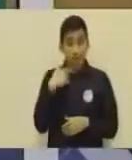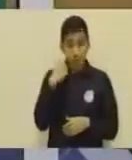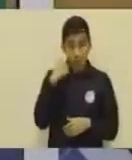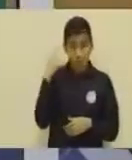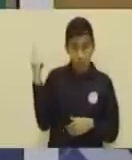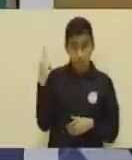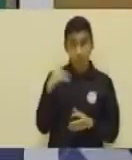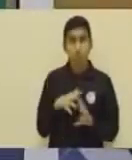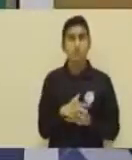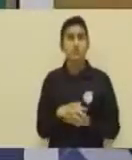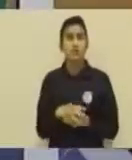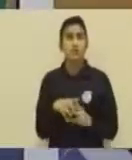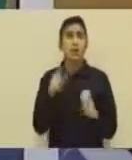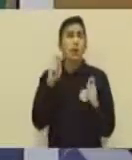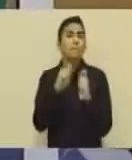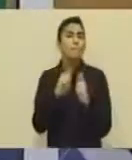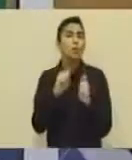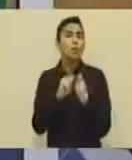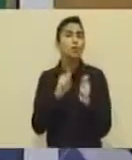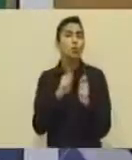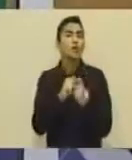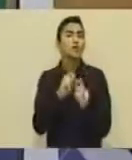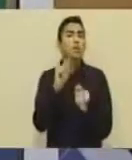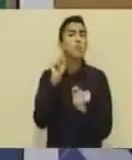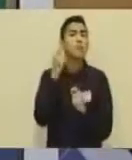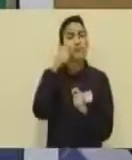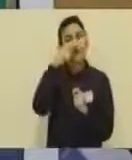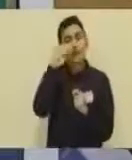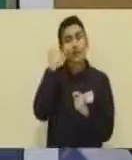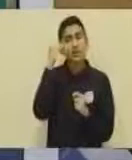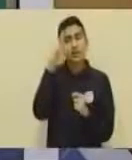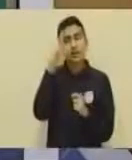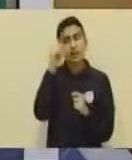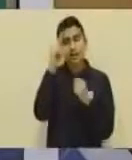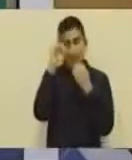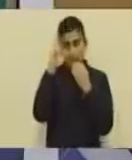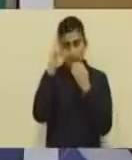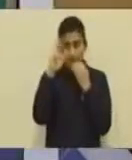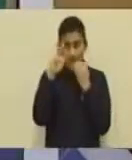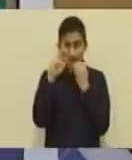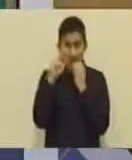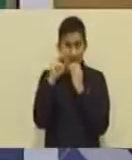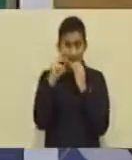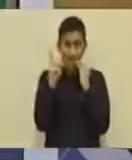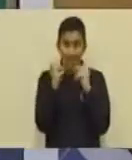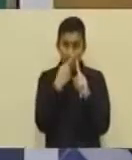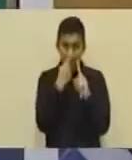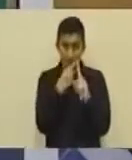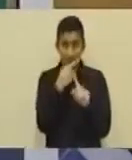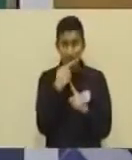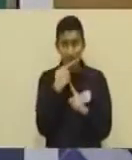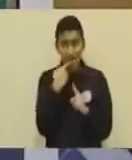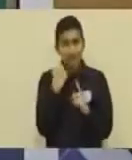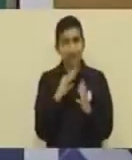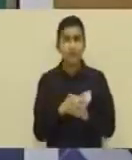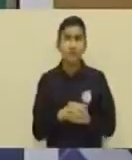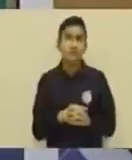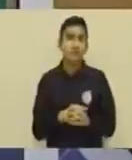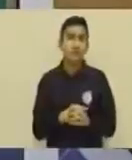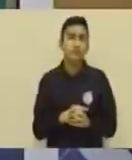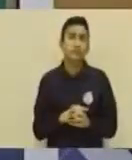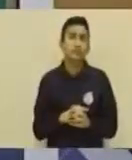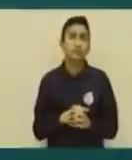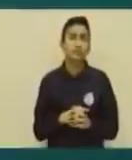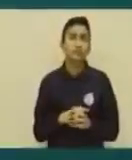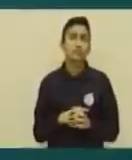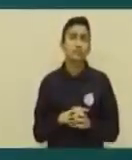la puntuación del primer tirador. Y tenemos, estas fueron las puntuaciones de nuestro